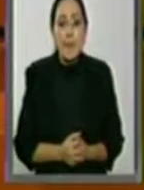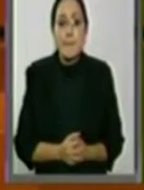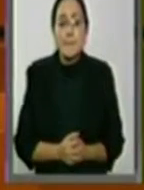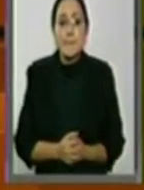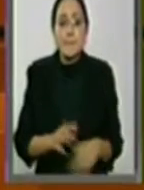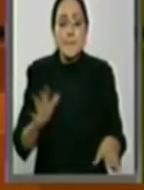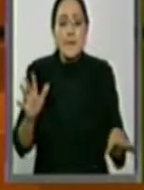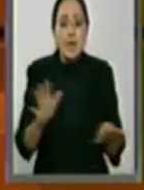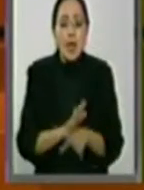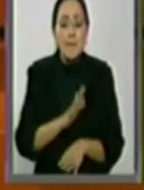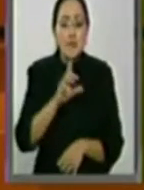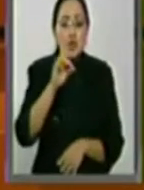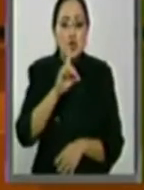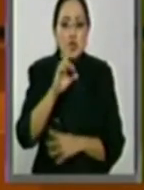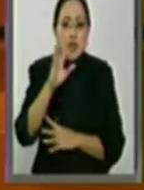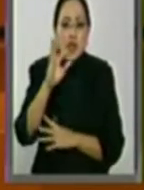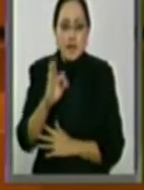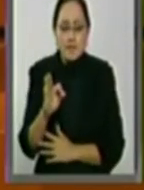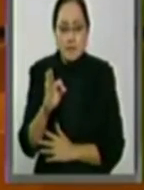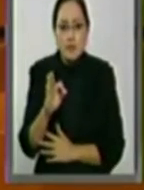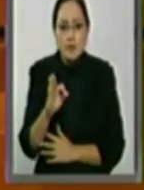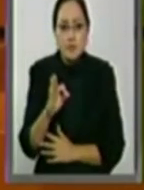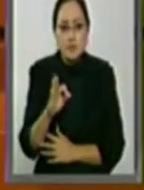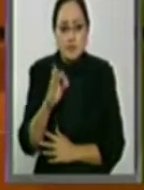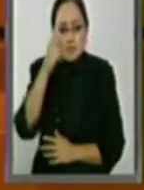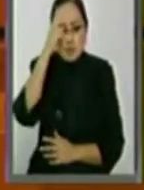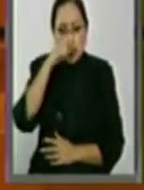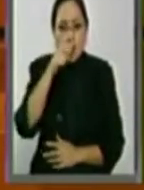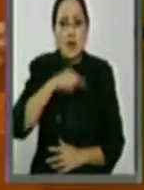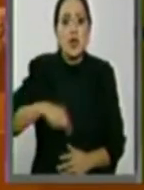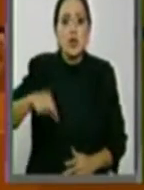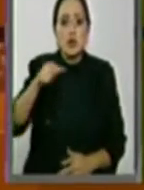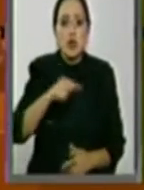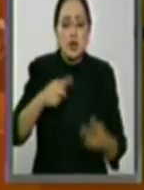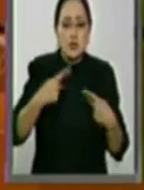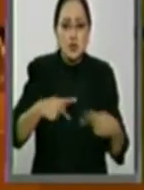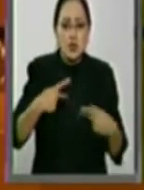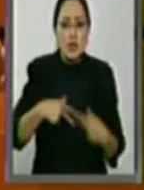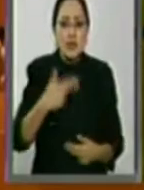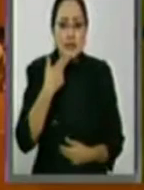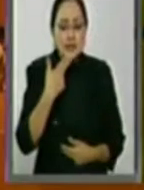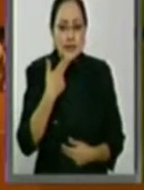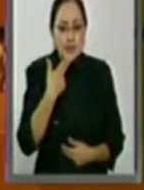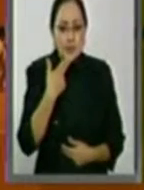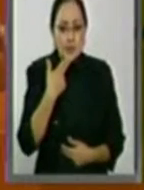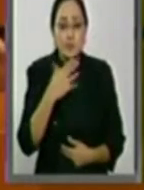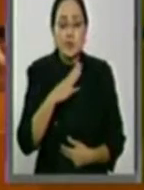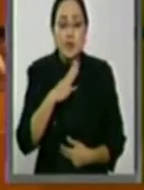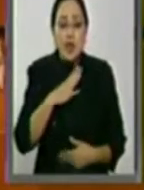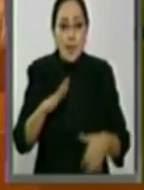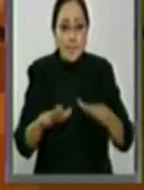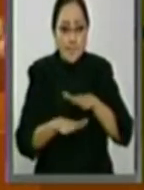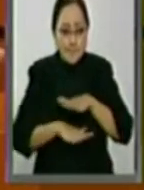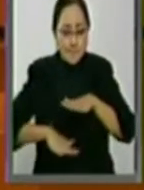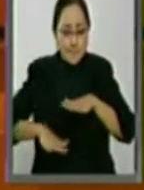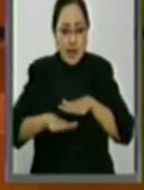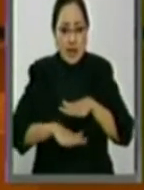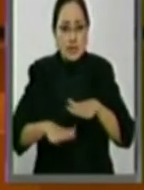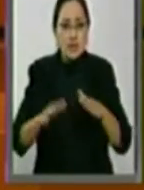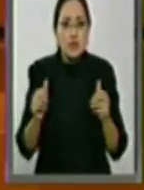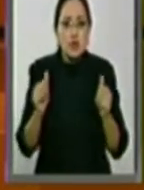Distrito Federal que le sirva realmente a la gente, que siente bases sólidas para actuar con